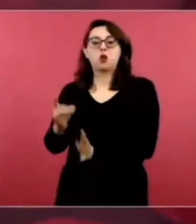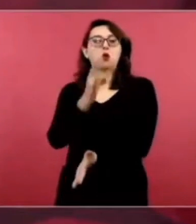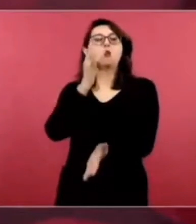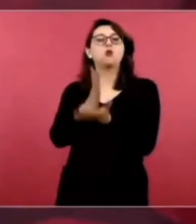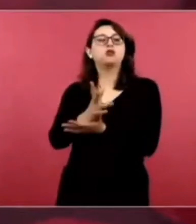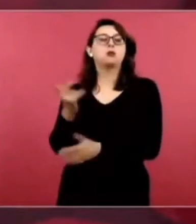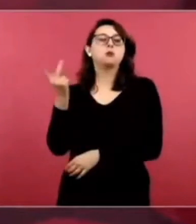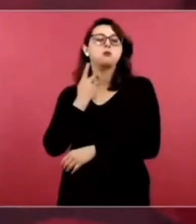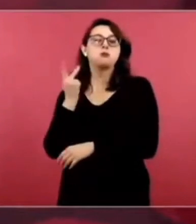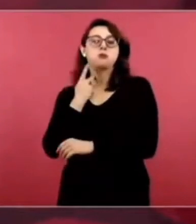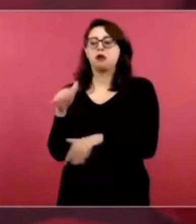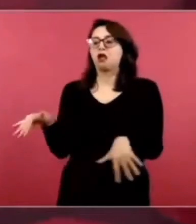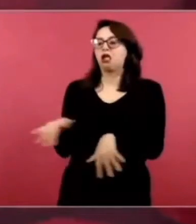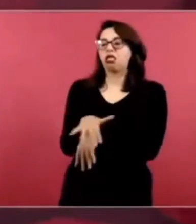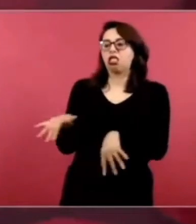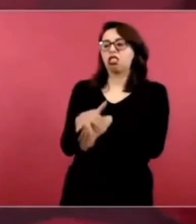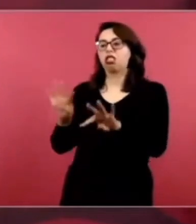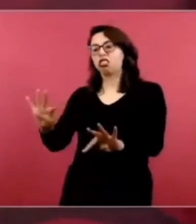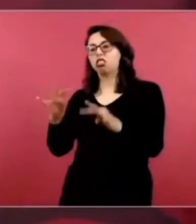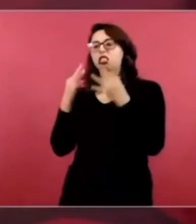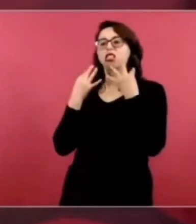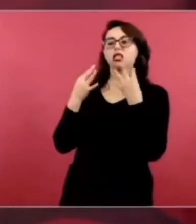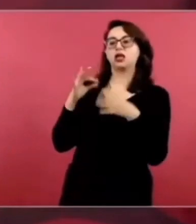también para hacer politiquería,